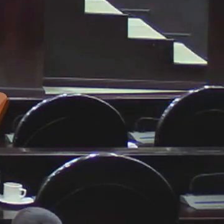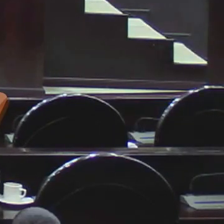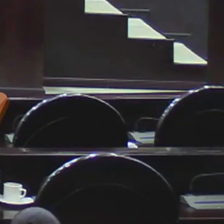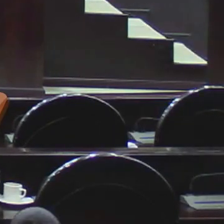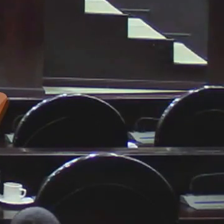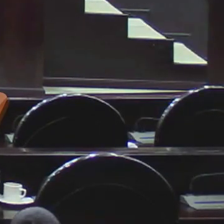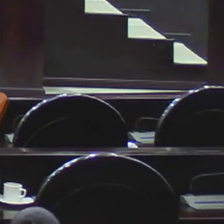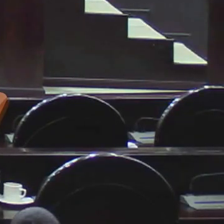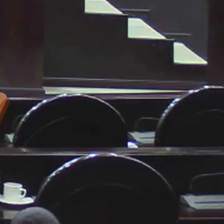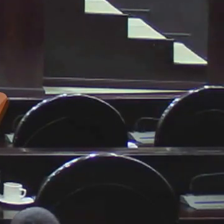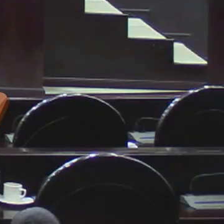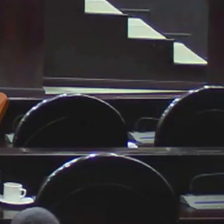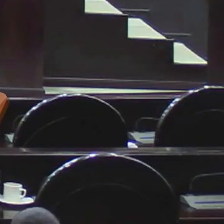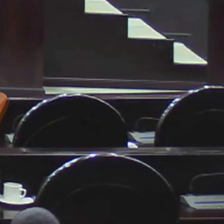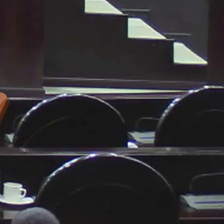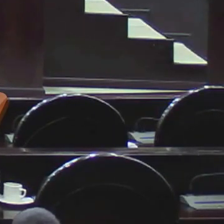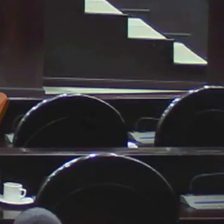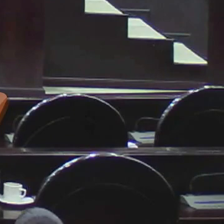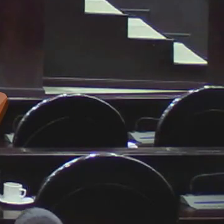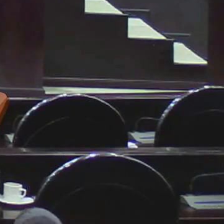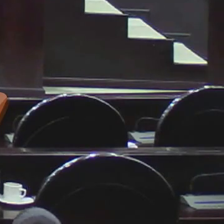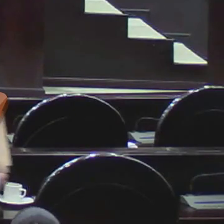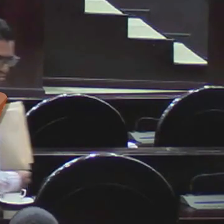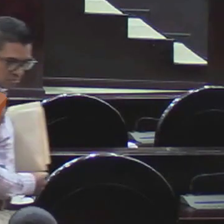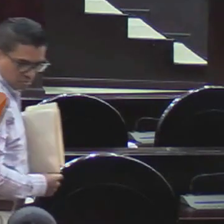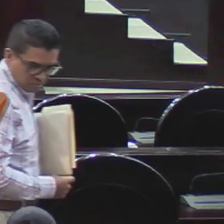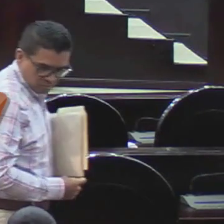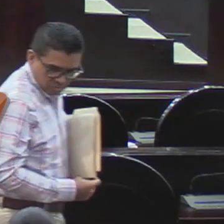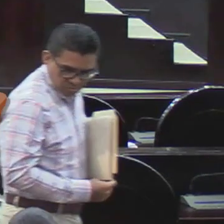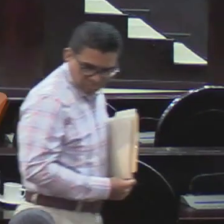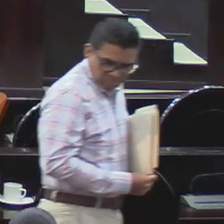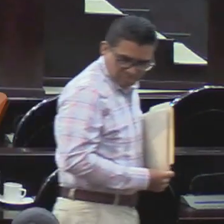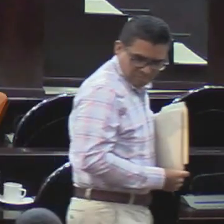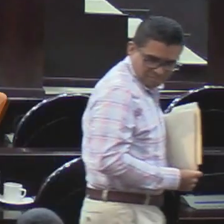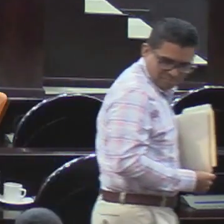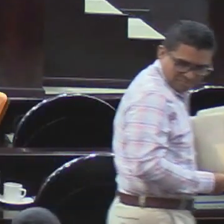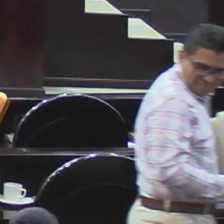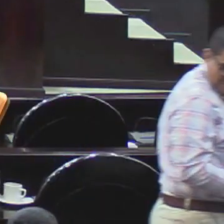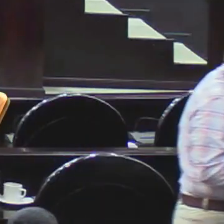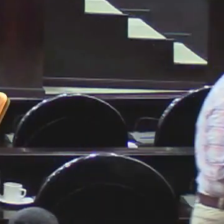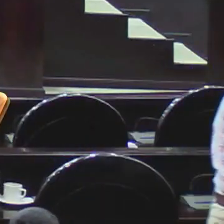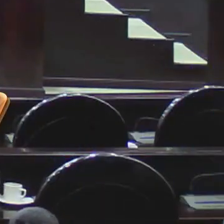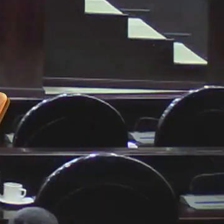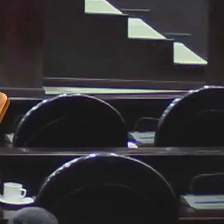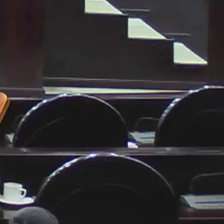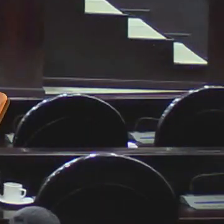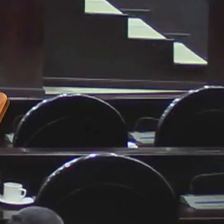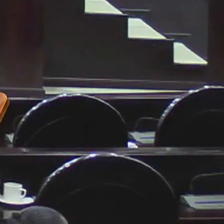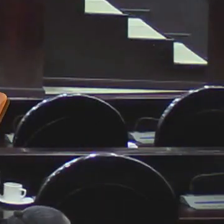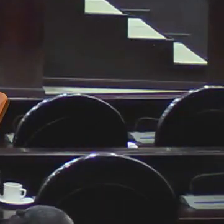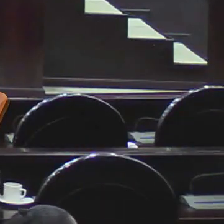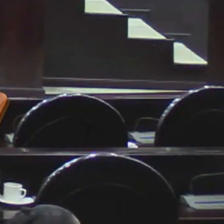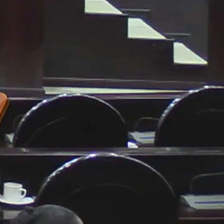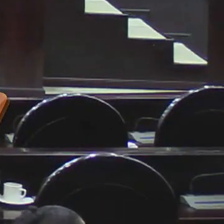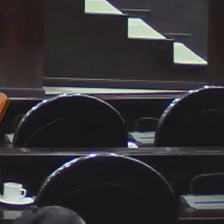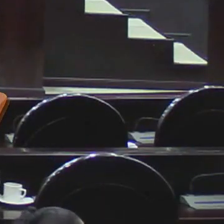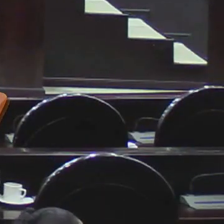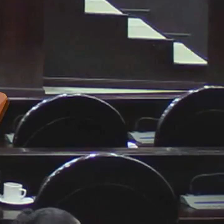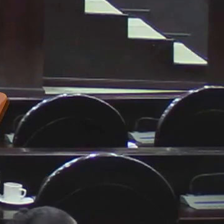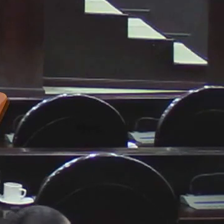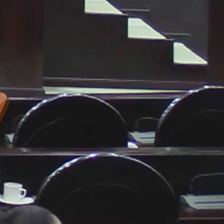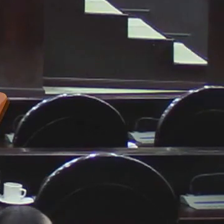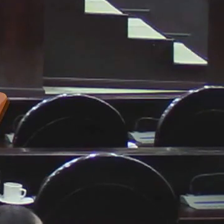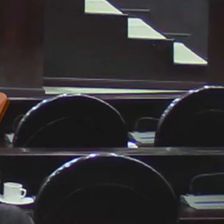Morena, con el tema Tren Maya. Y diputada Fabiola Richi Distel, del Partido